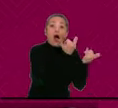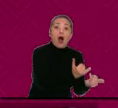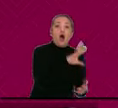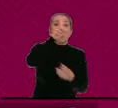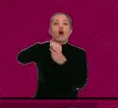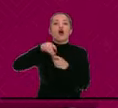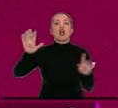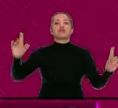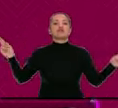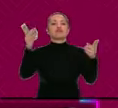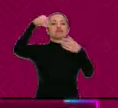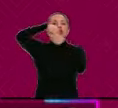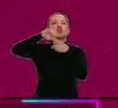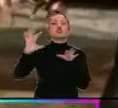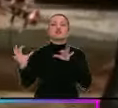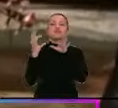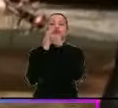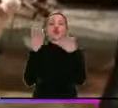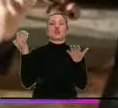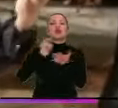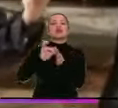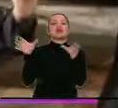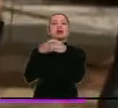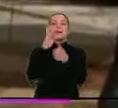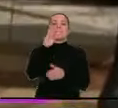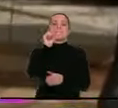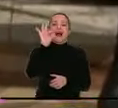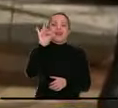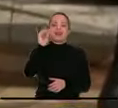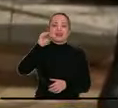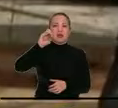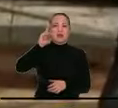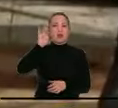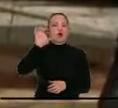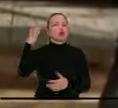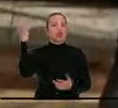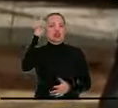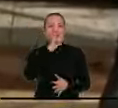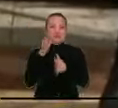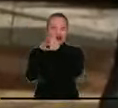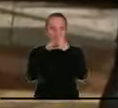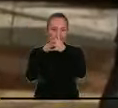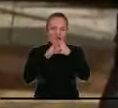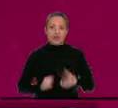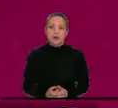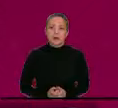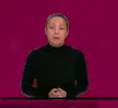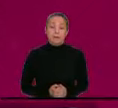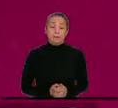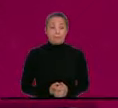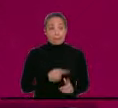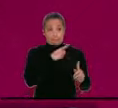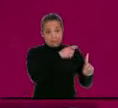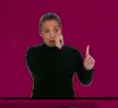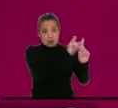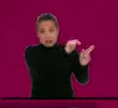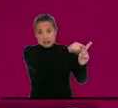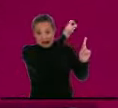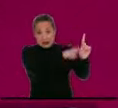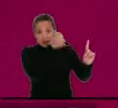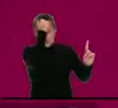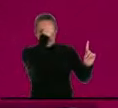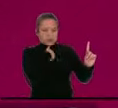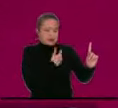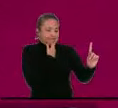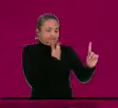como concertino asociado de la Baltimore Symphony en Estados Unidos. Al maestro Fernando Botero le debo mi carrera y mi